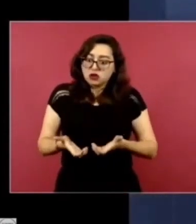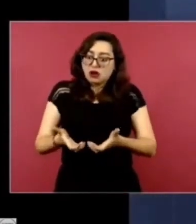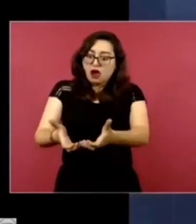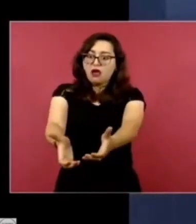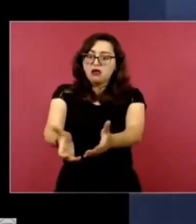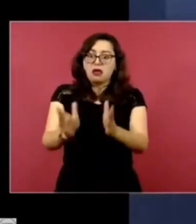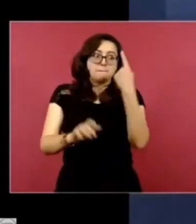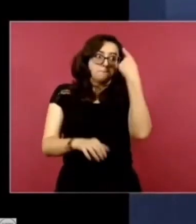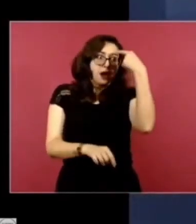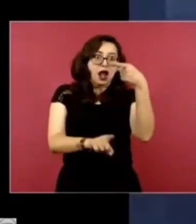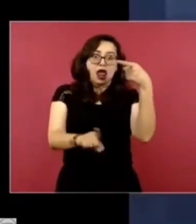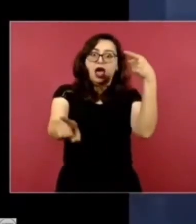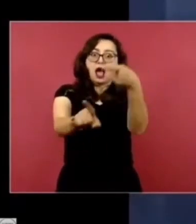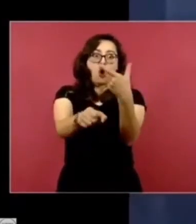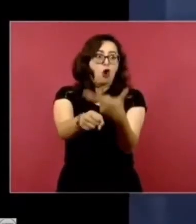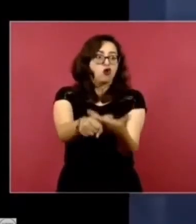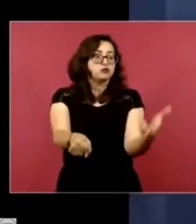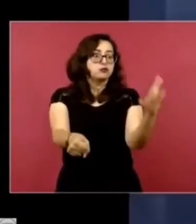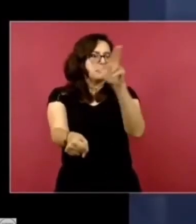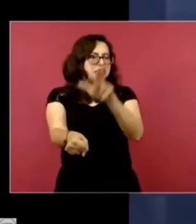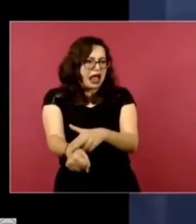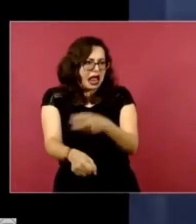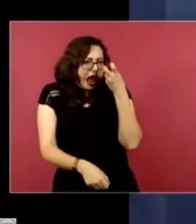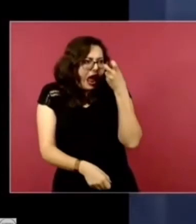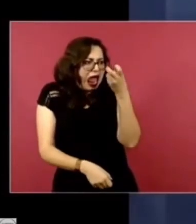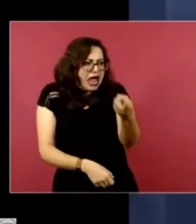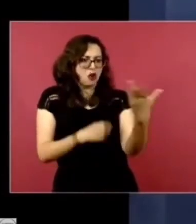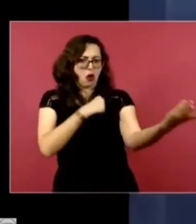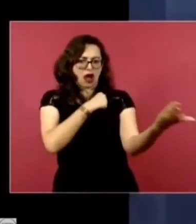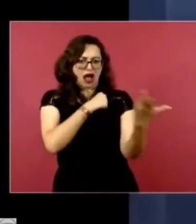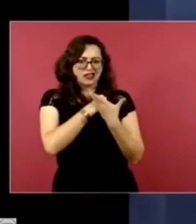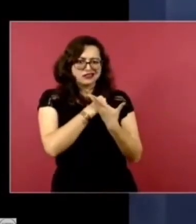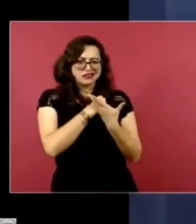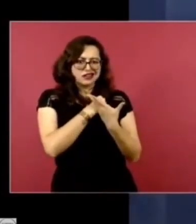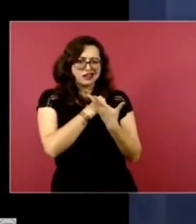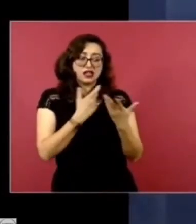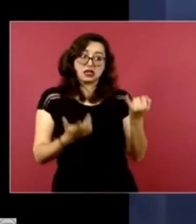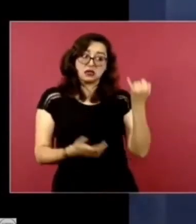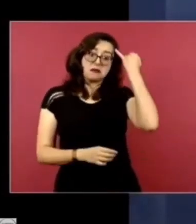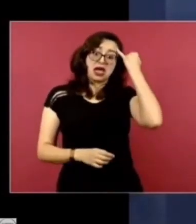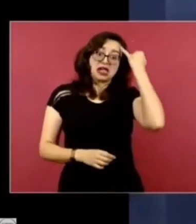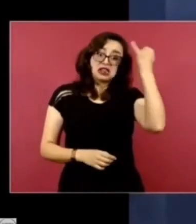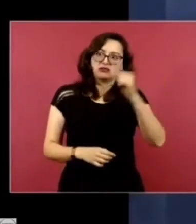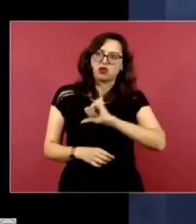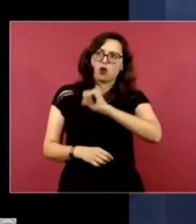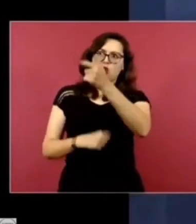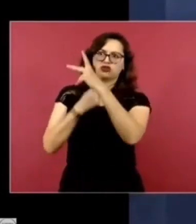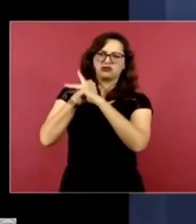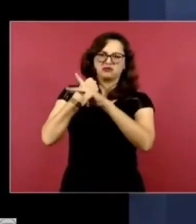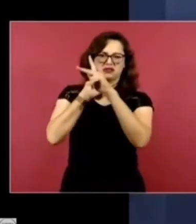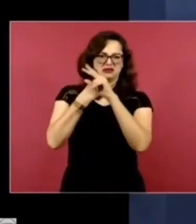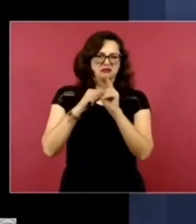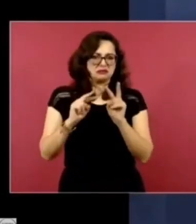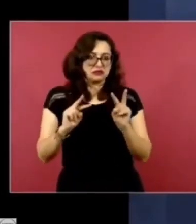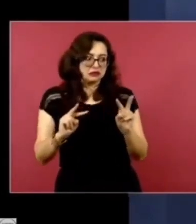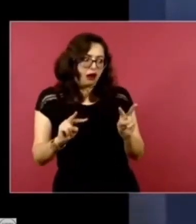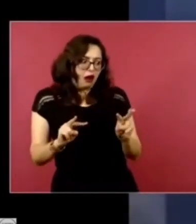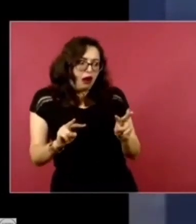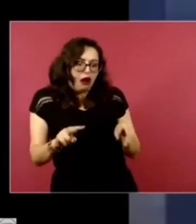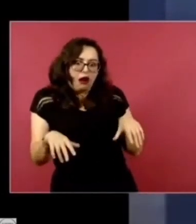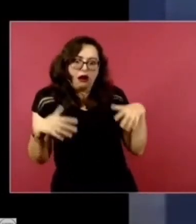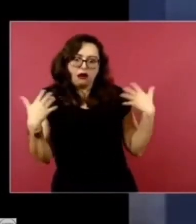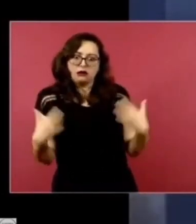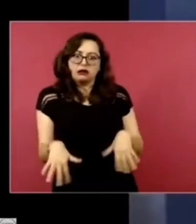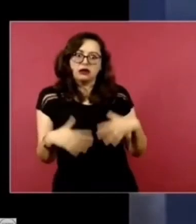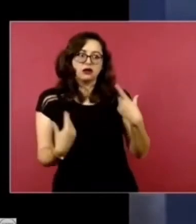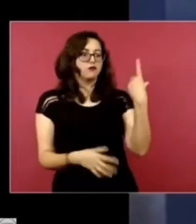de la globalidad y demás? ¿Qué van a decir en Europa los alemanes, los suizos, ¿no? Es decir, en México